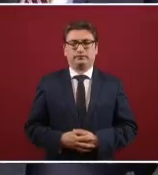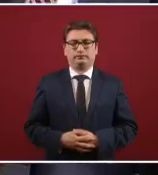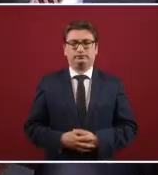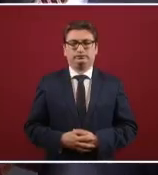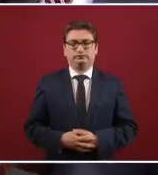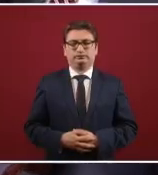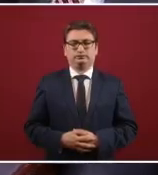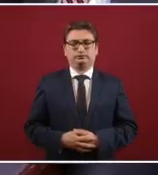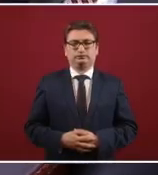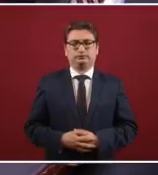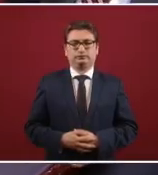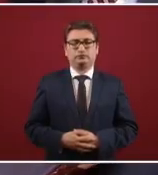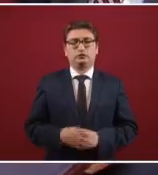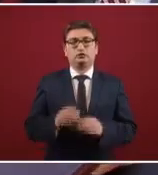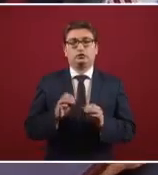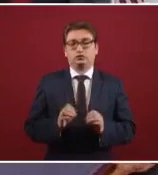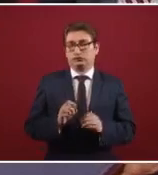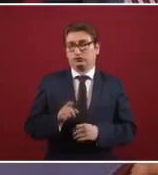decepcione